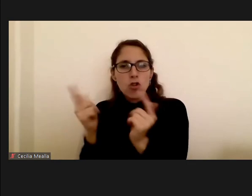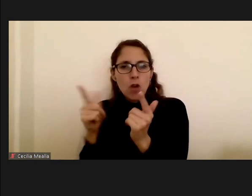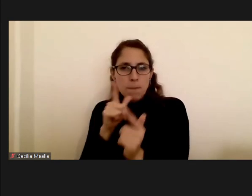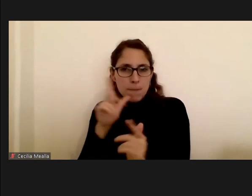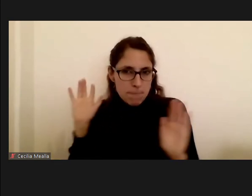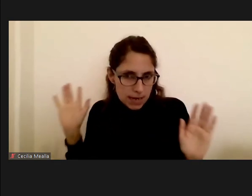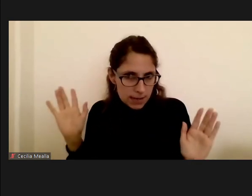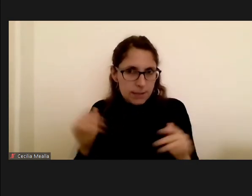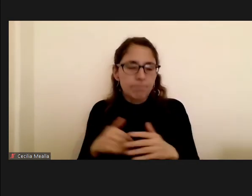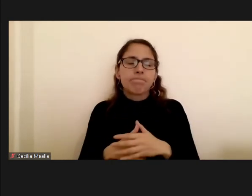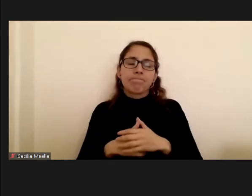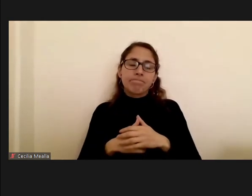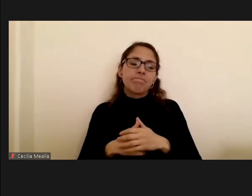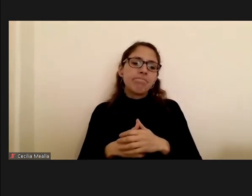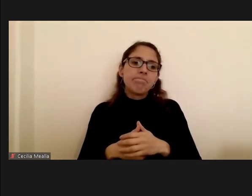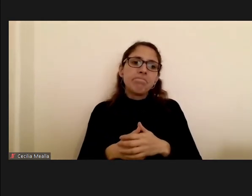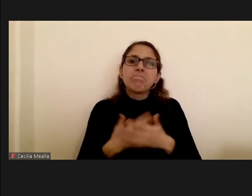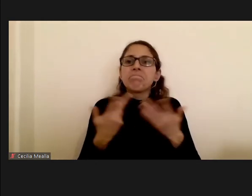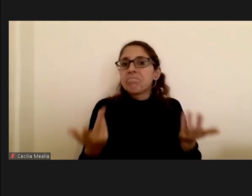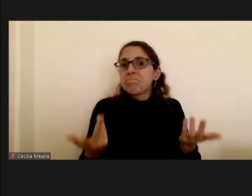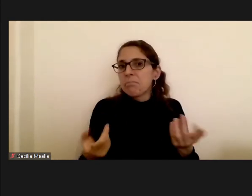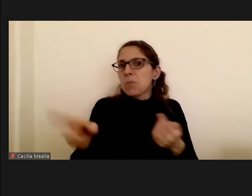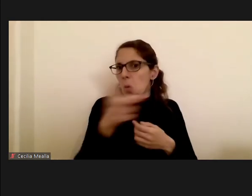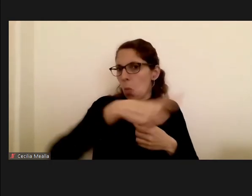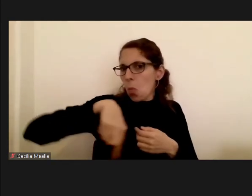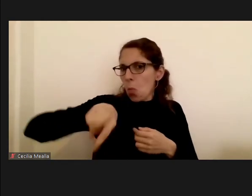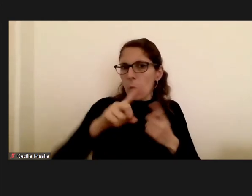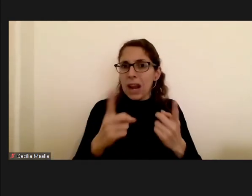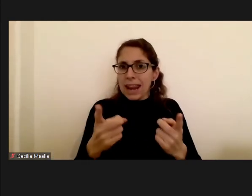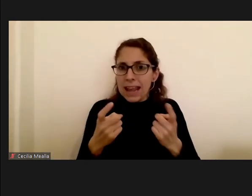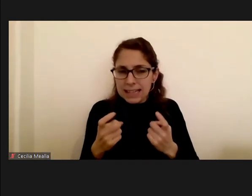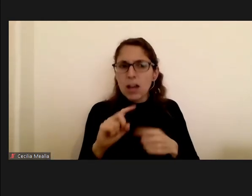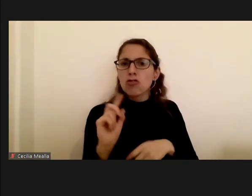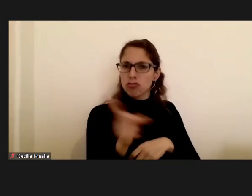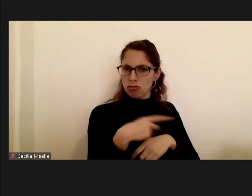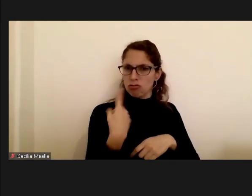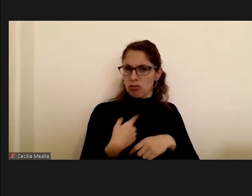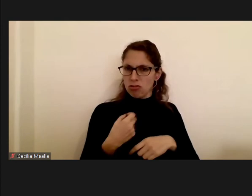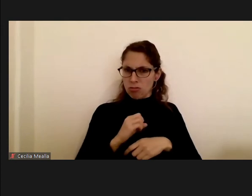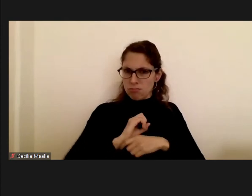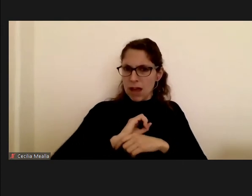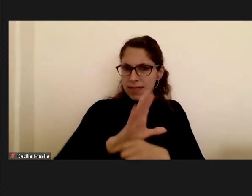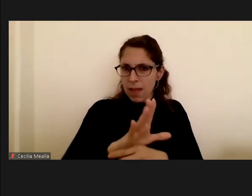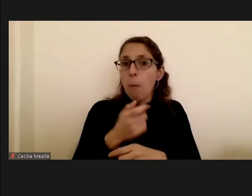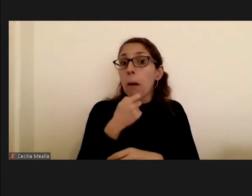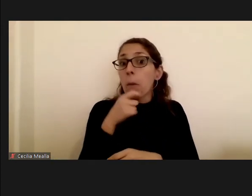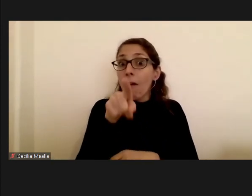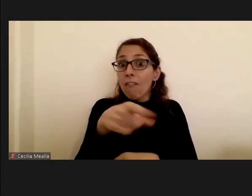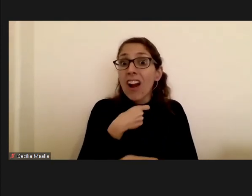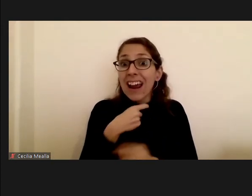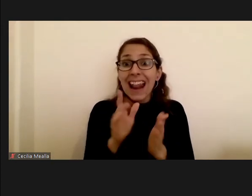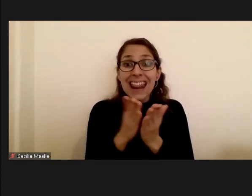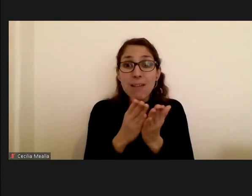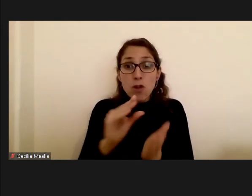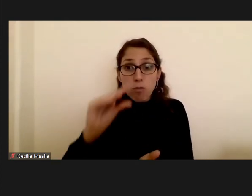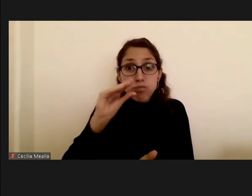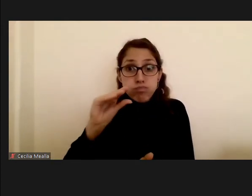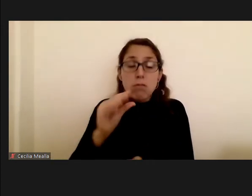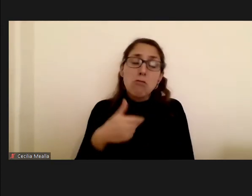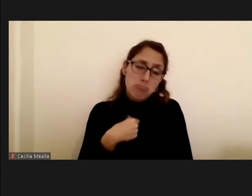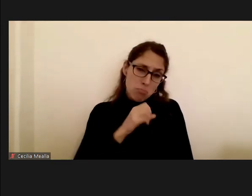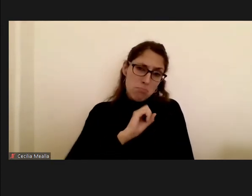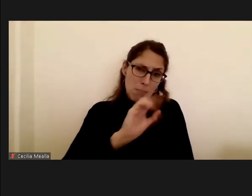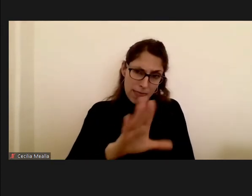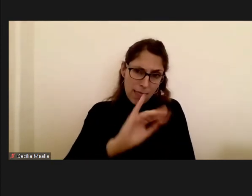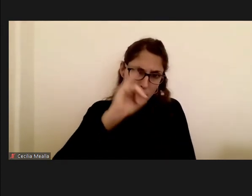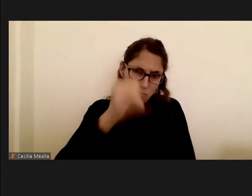De eso se puede acceder. Pero bueno, los que igual necesitan, nosotros se los damos. Si vos querés tener el libro Dale, completo, profe. pero si